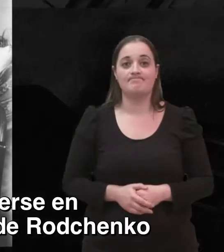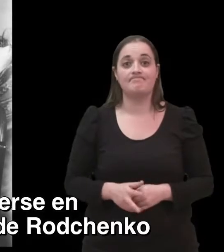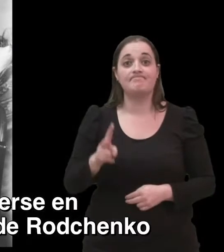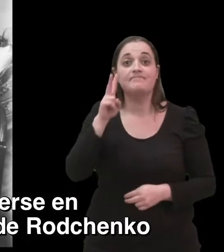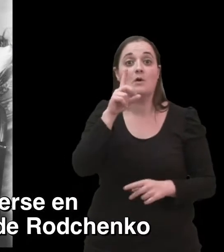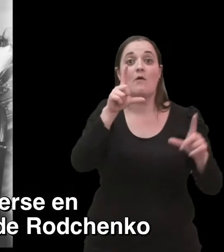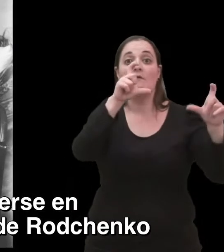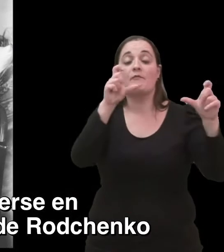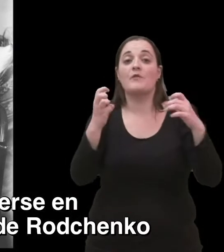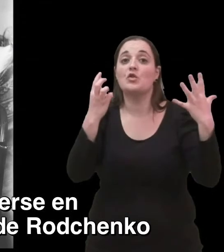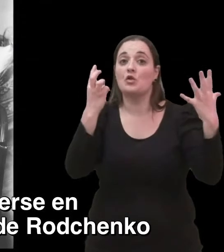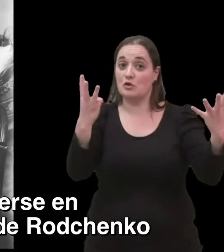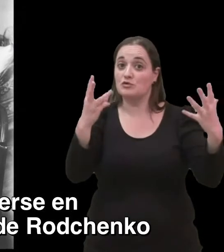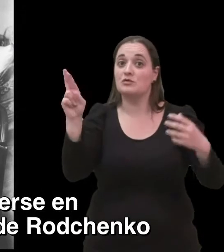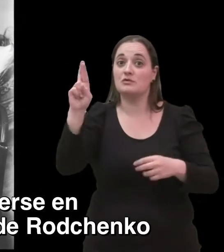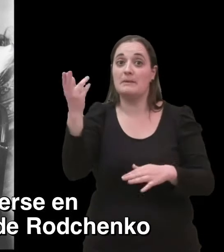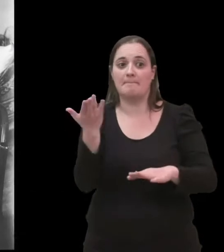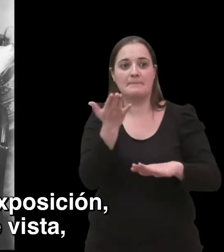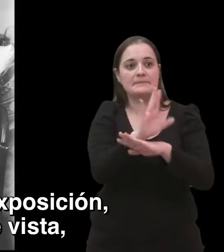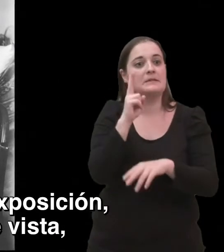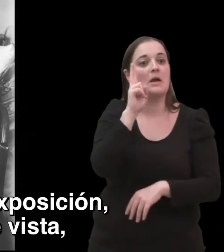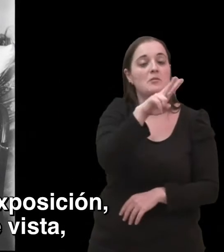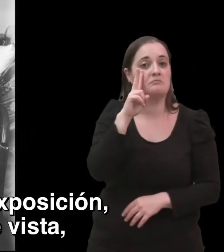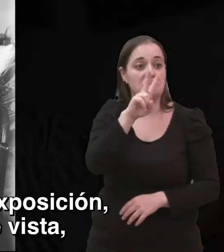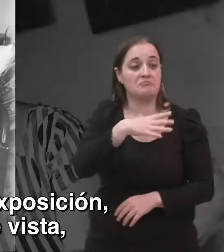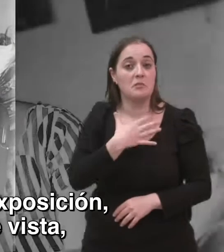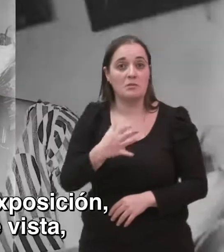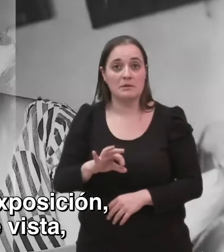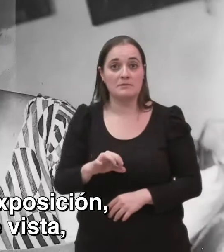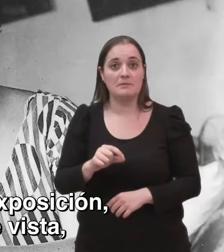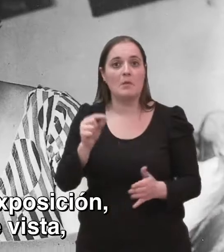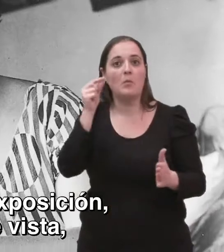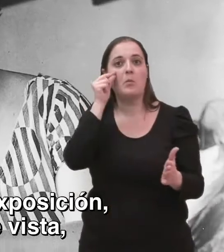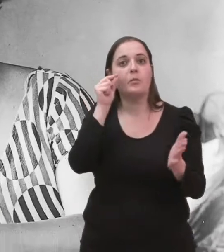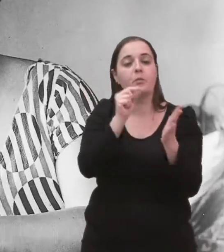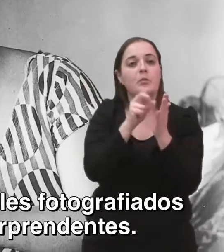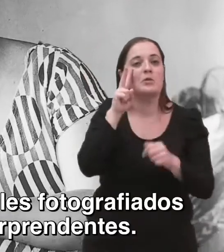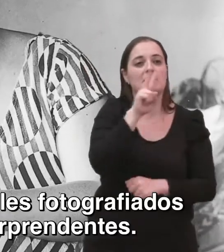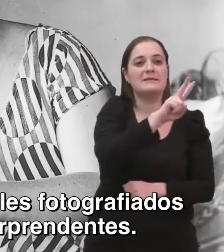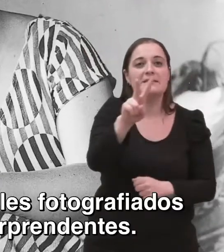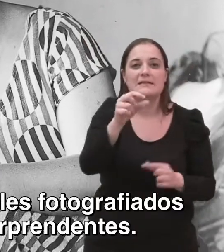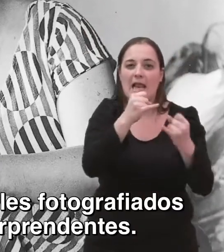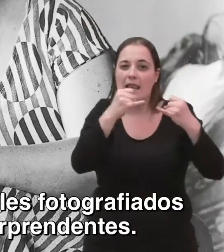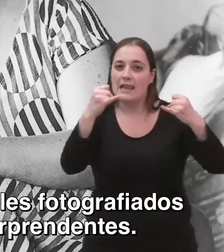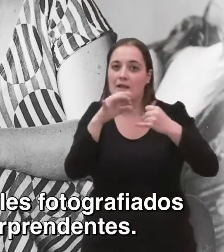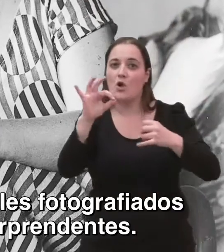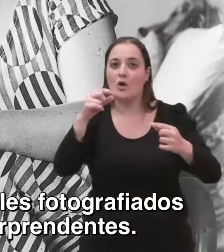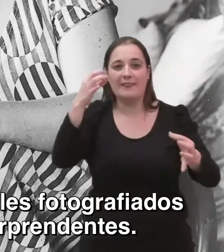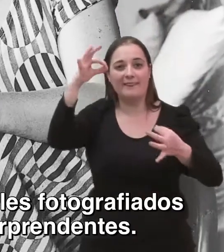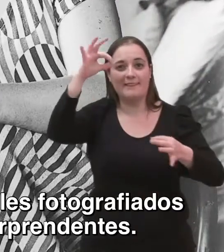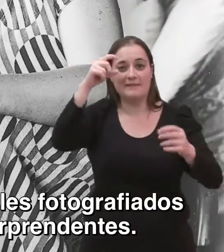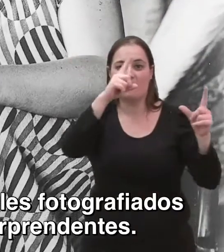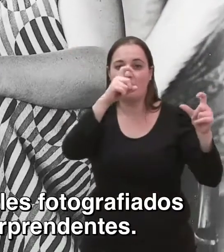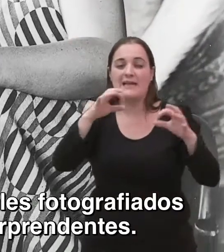Como puede verse en las 8 fotografías de Rodchenko presentes en la exposición, los puntos de vista, los escorzos o los